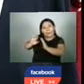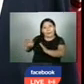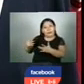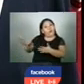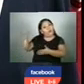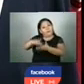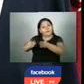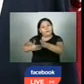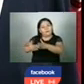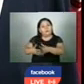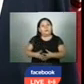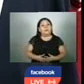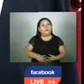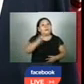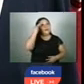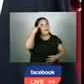iniciar.